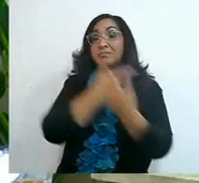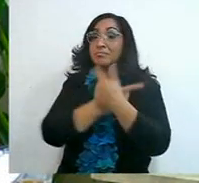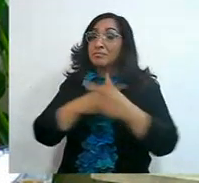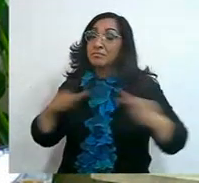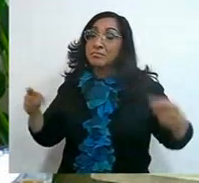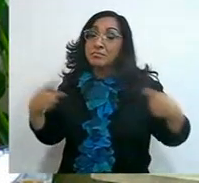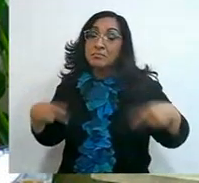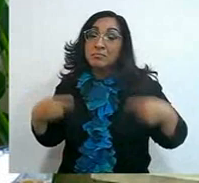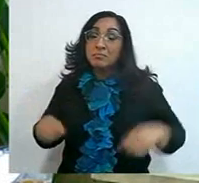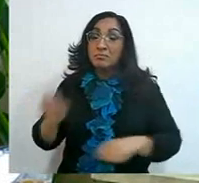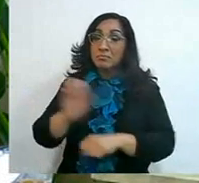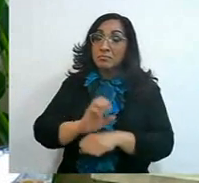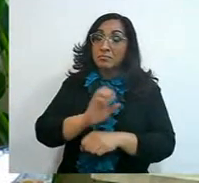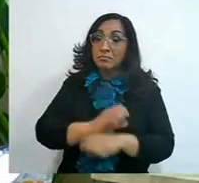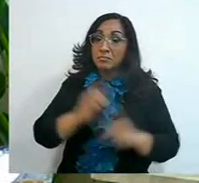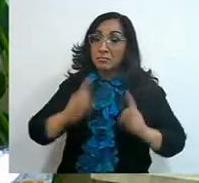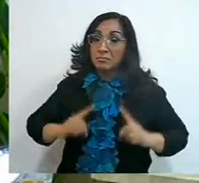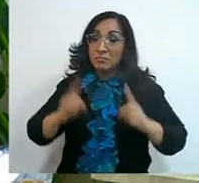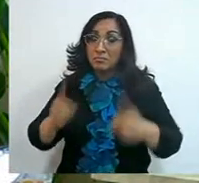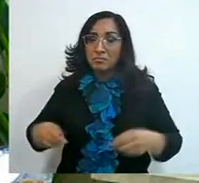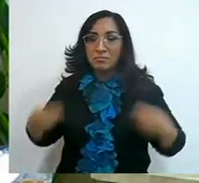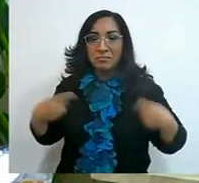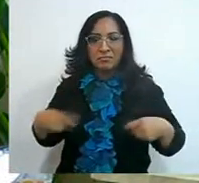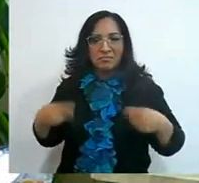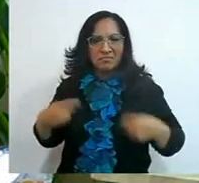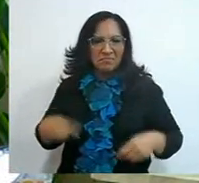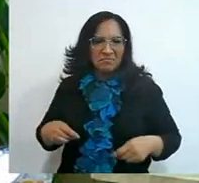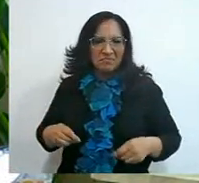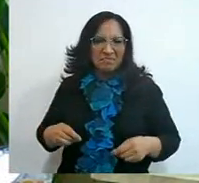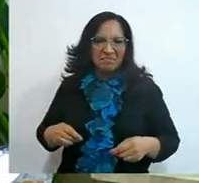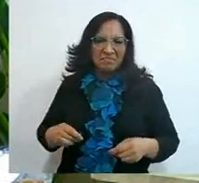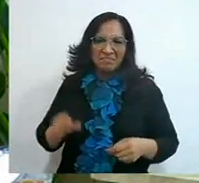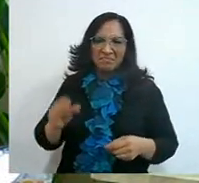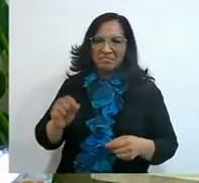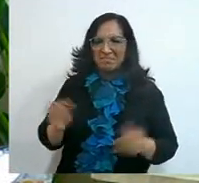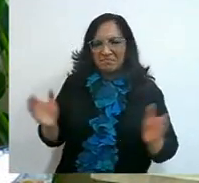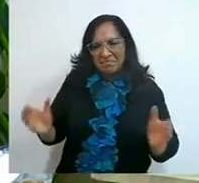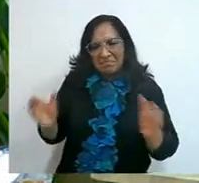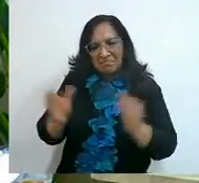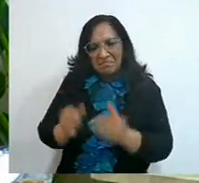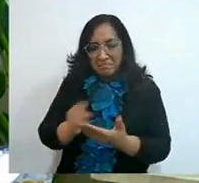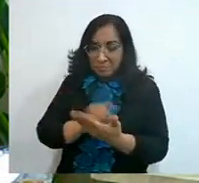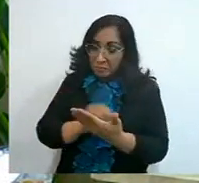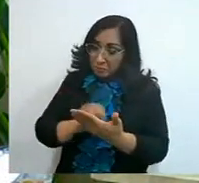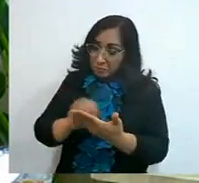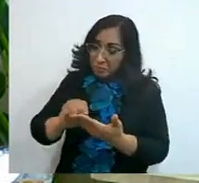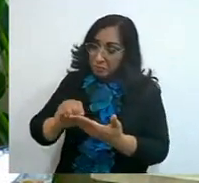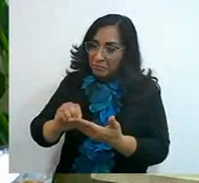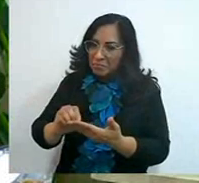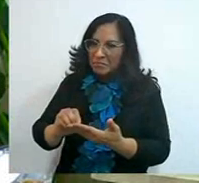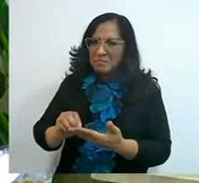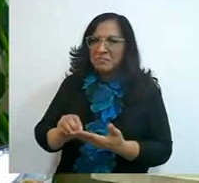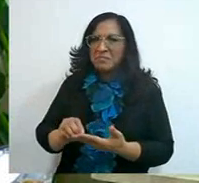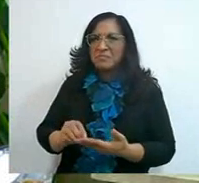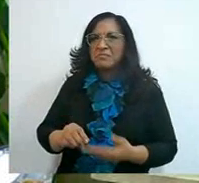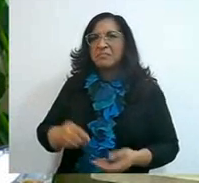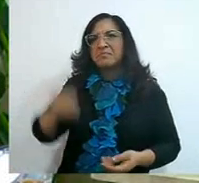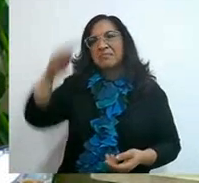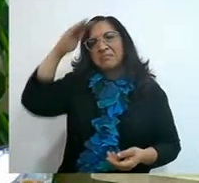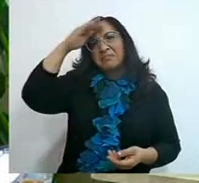Y entonces le daban a la gente unos manualitos ahí, escriba por favor qué demonios cree que tiene.